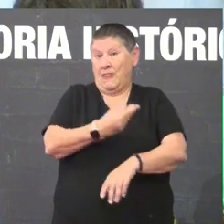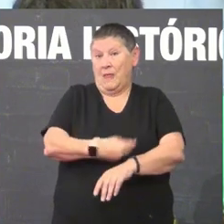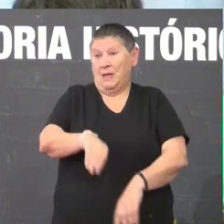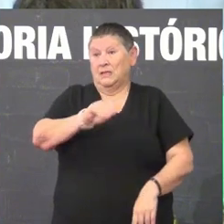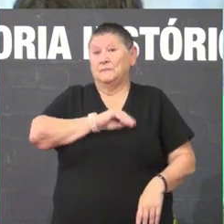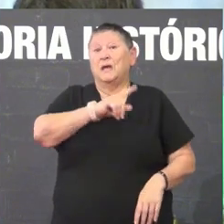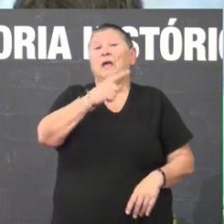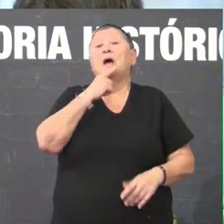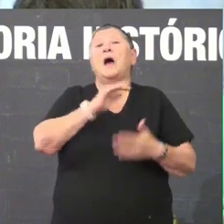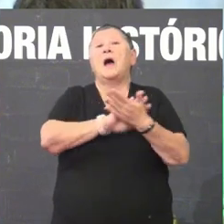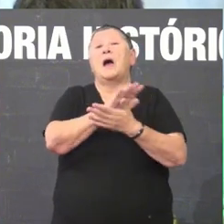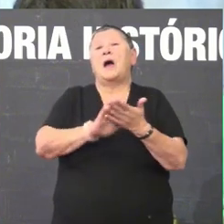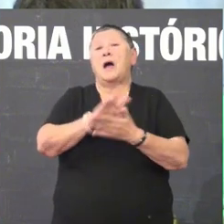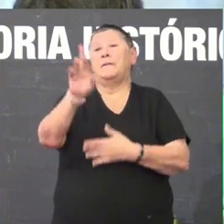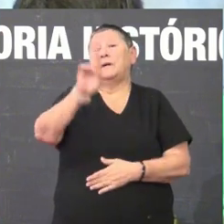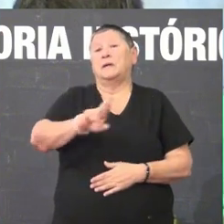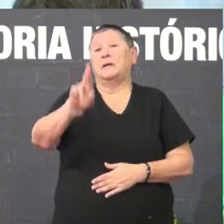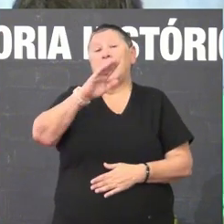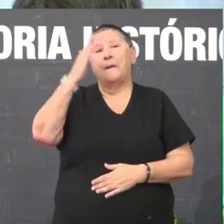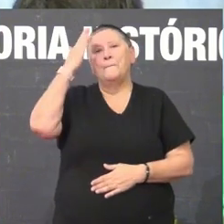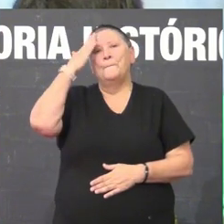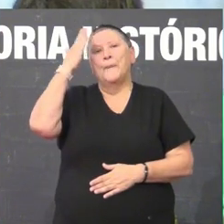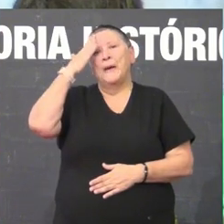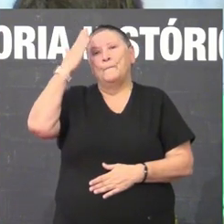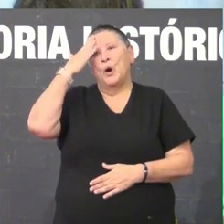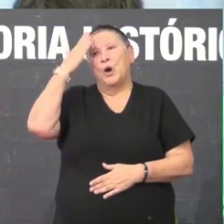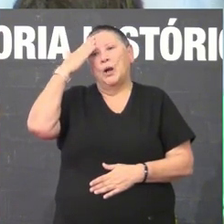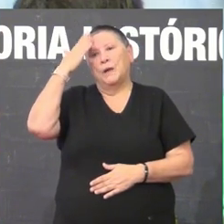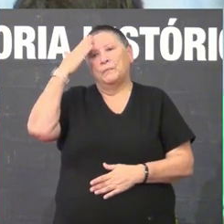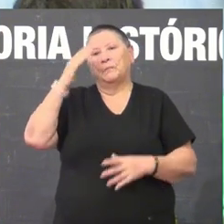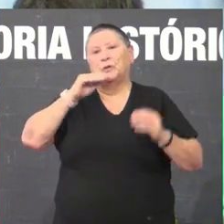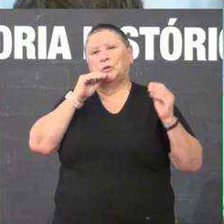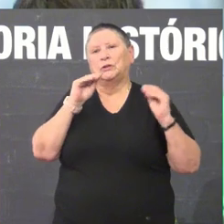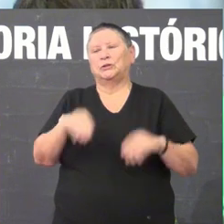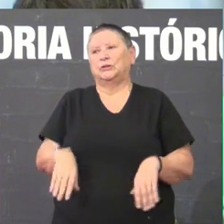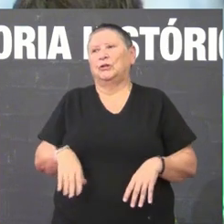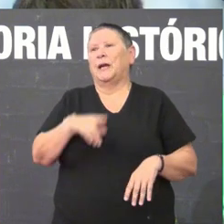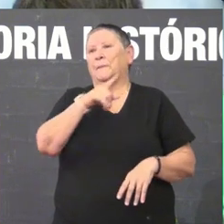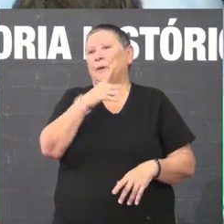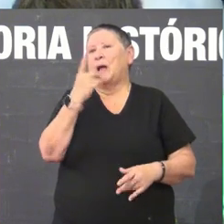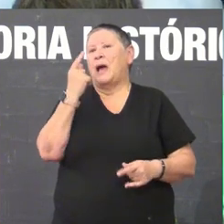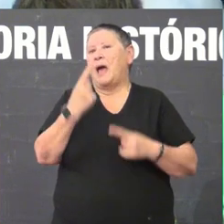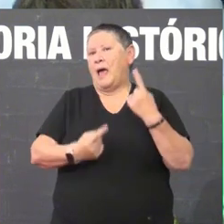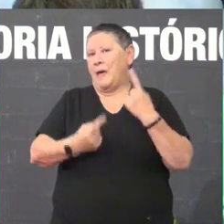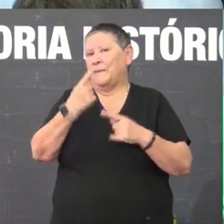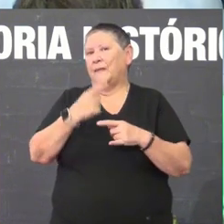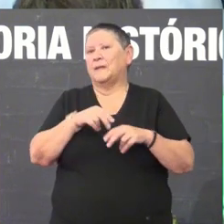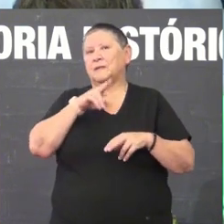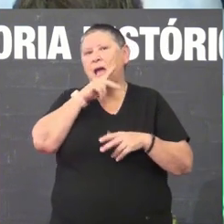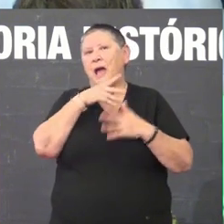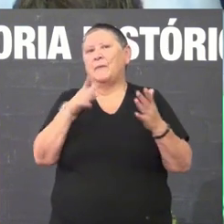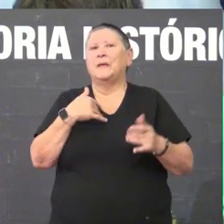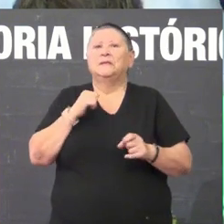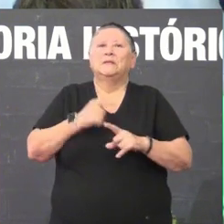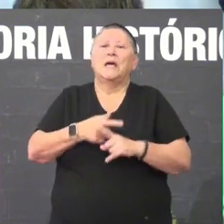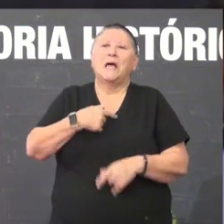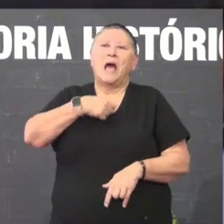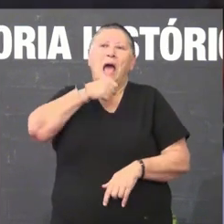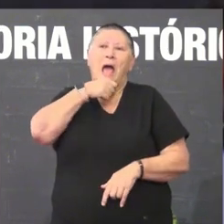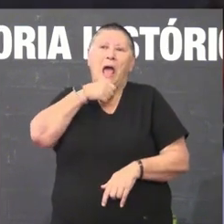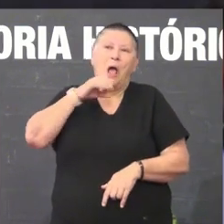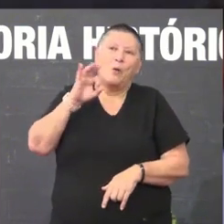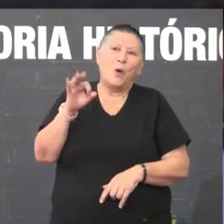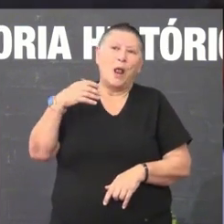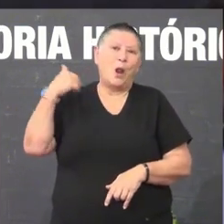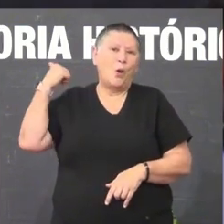hablan de memoria histórica en el mejor de los casos cuando no la desprecian abiertamente y hablan de las batallitas del abuelo y de Las Guerras del abuelo como